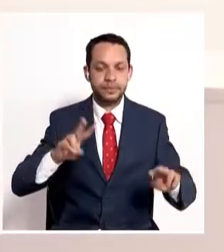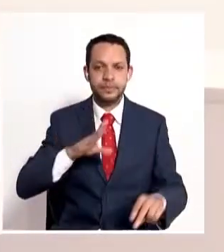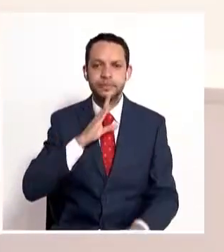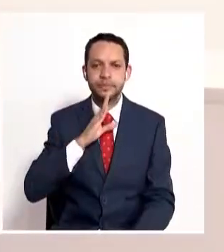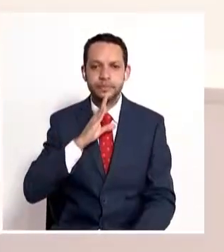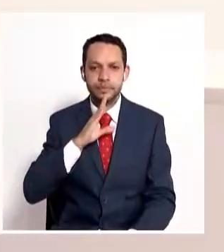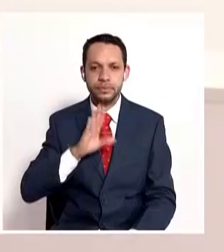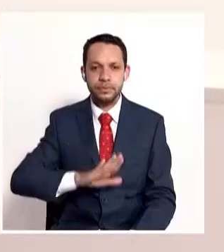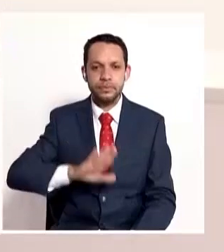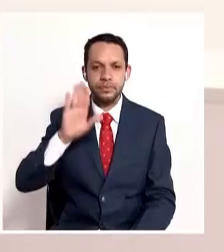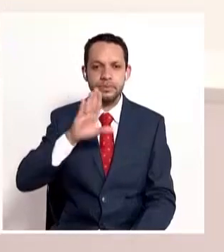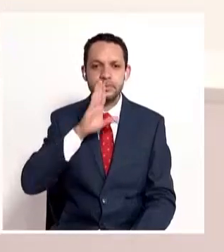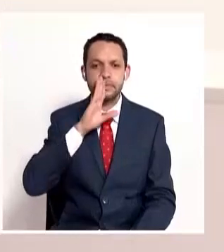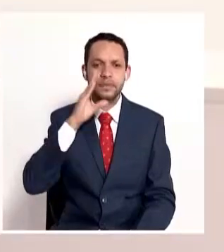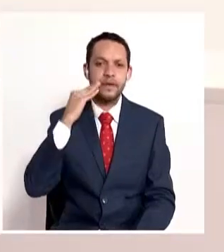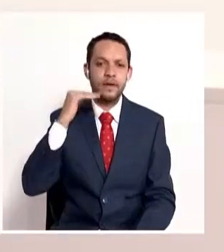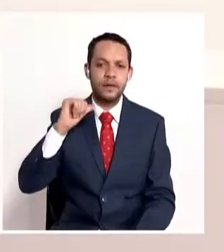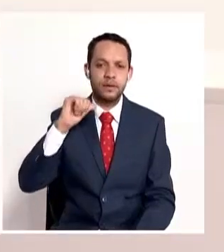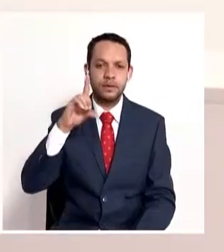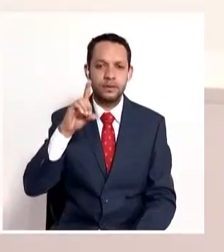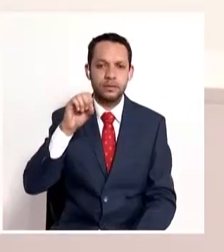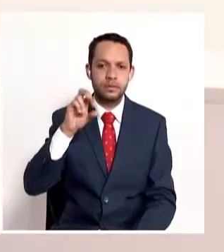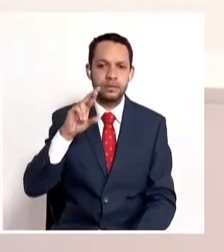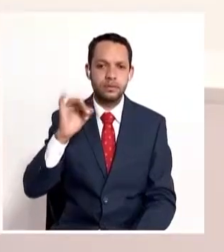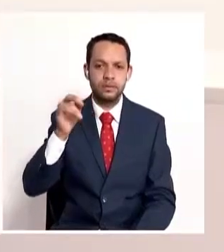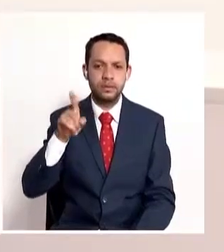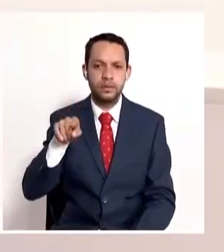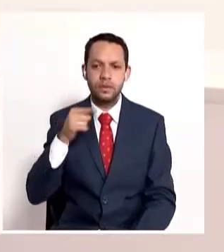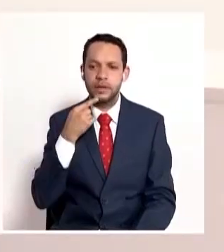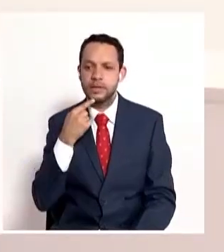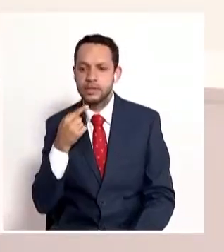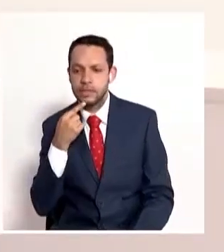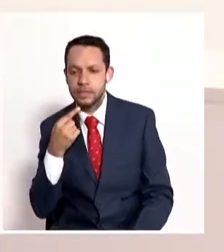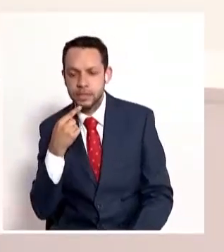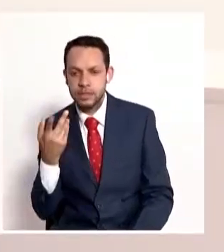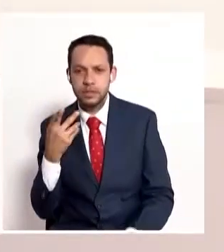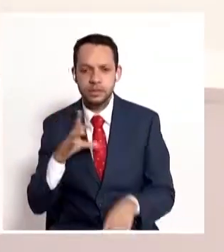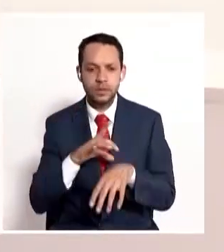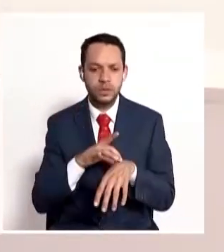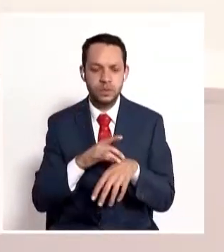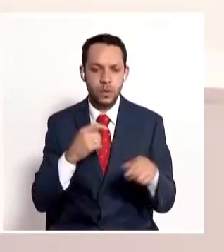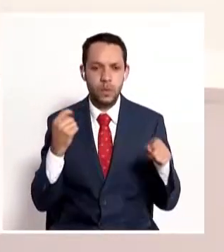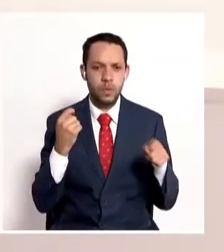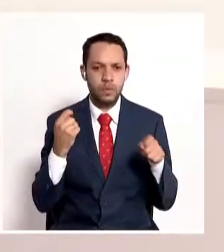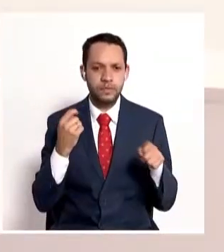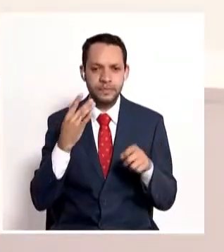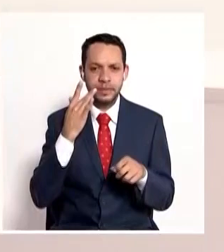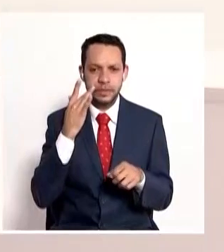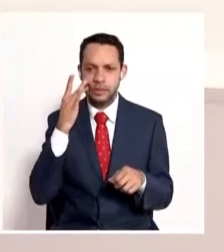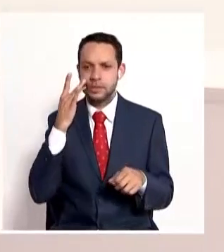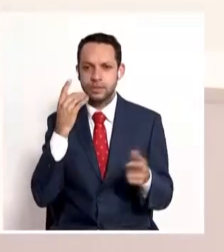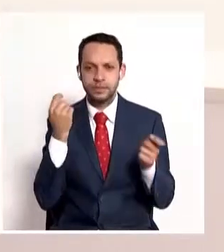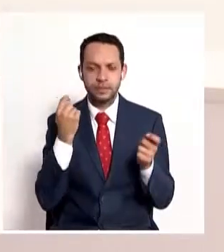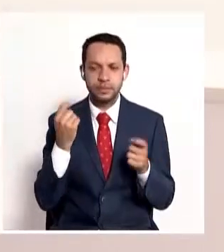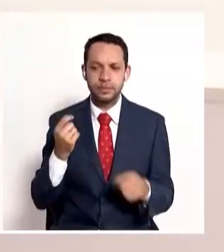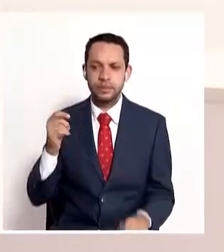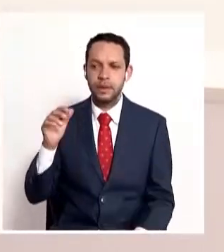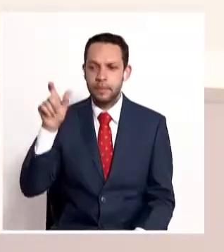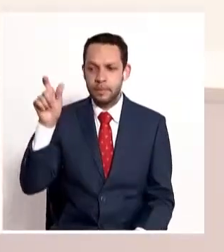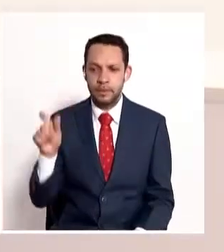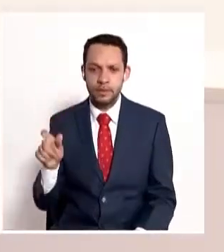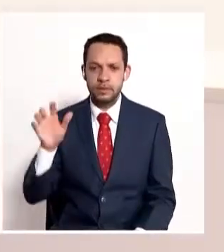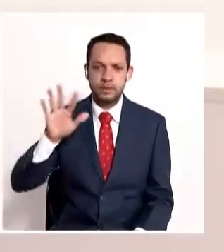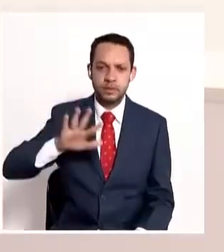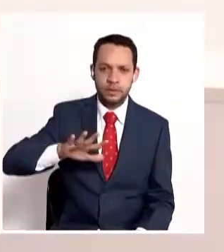gómez zapata doctor cómo se puede controlar el ácido úrico en un paciente de 56 años